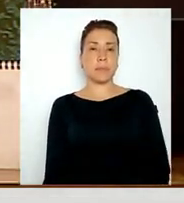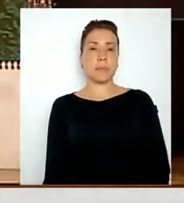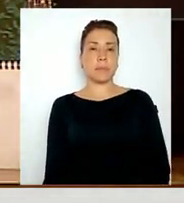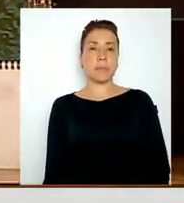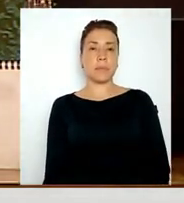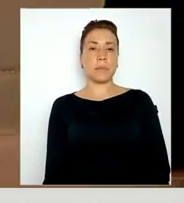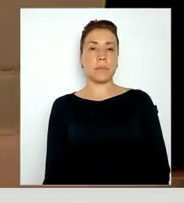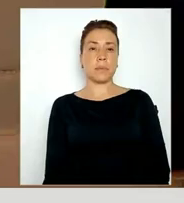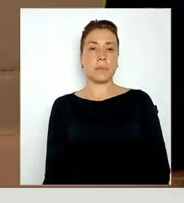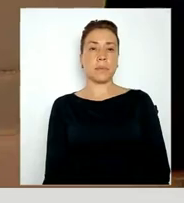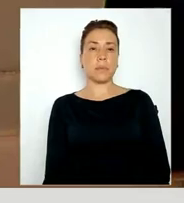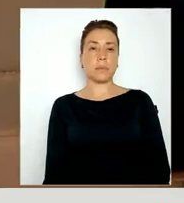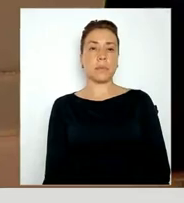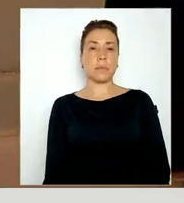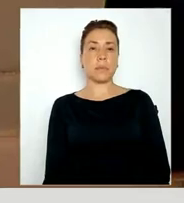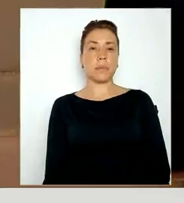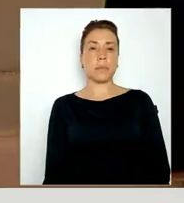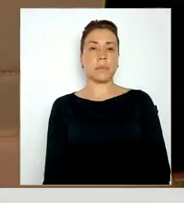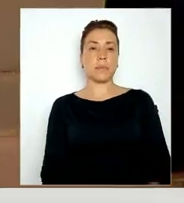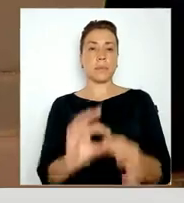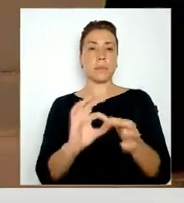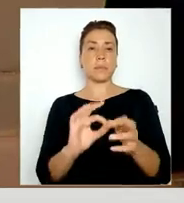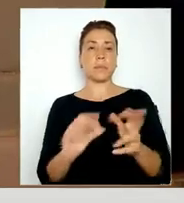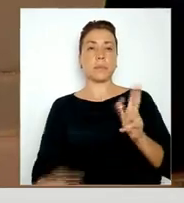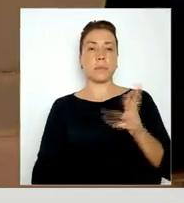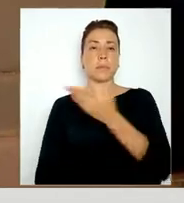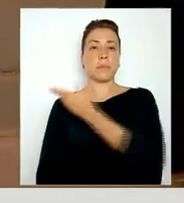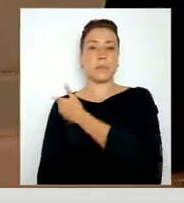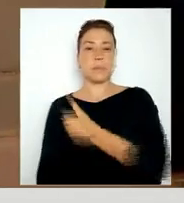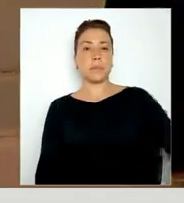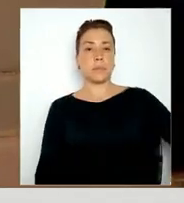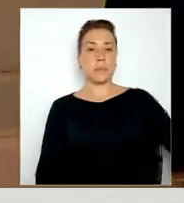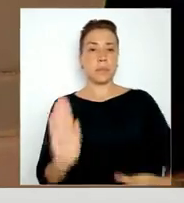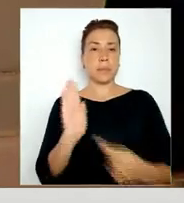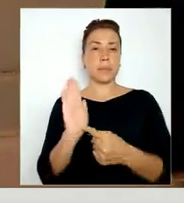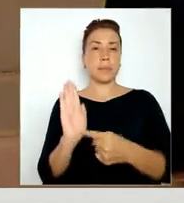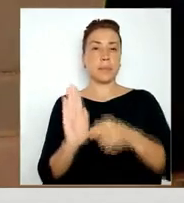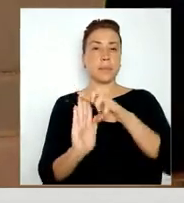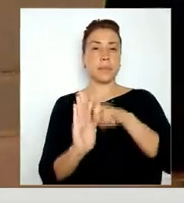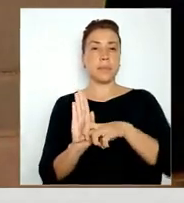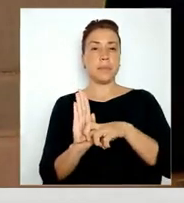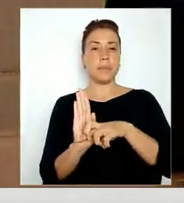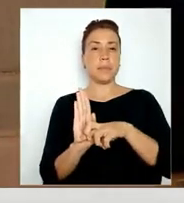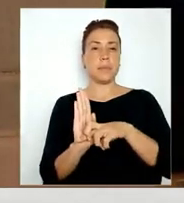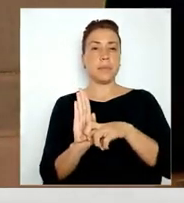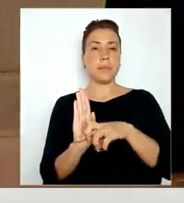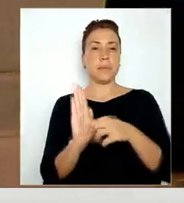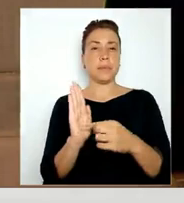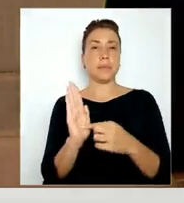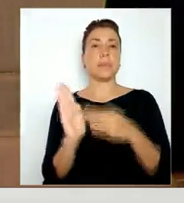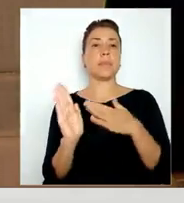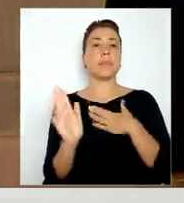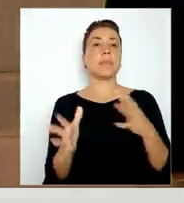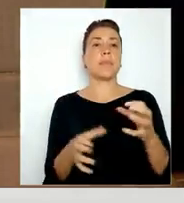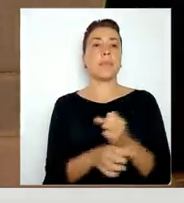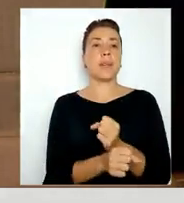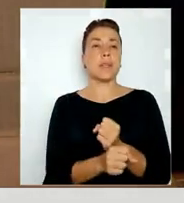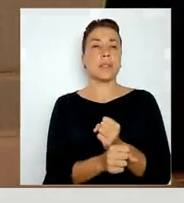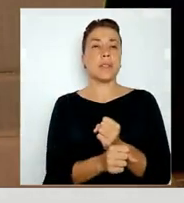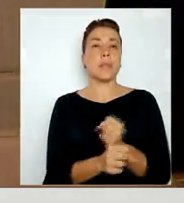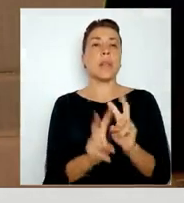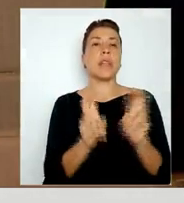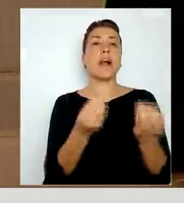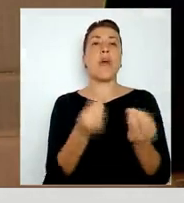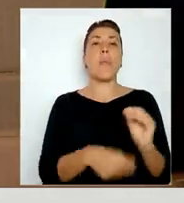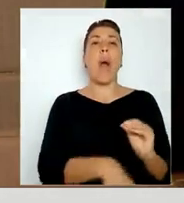Muchas gracias señor presidente este proyecto es un proyecto que viene a agilizar el tema de las notificaciones para expulsiones